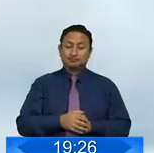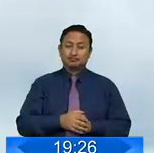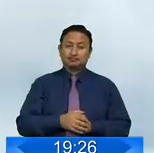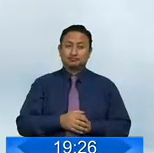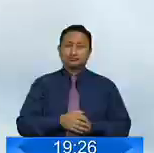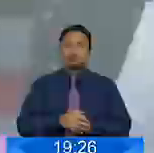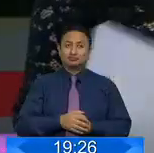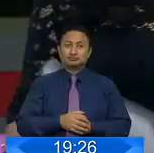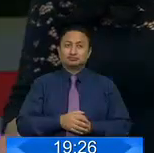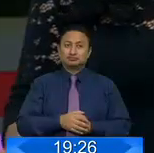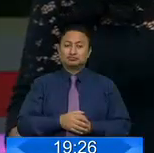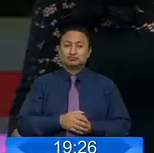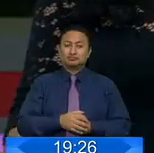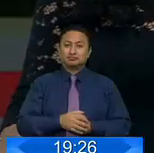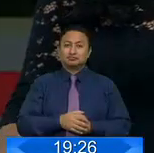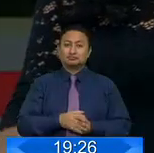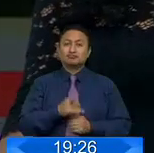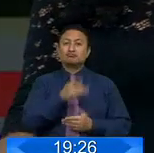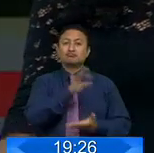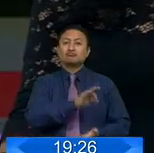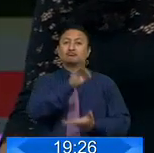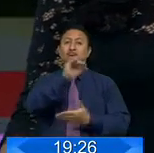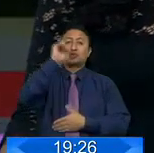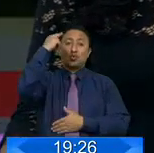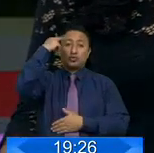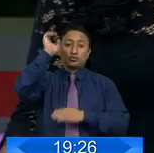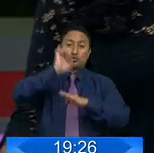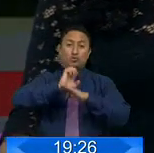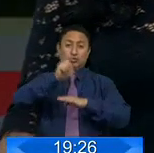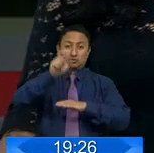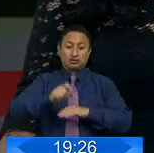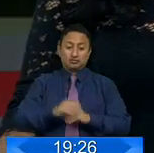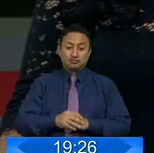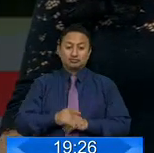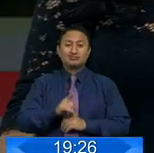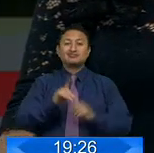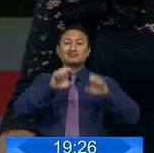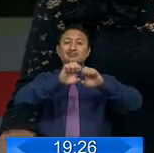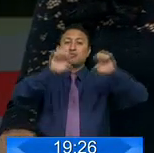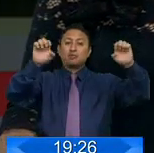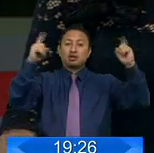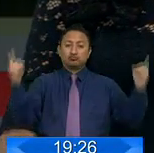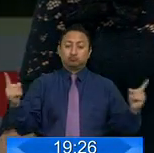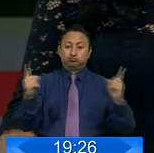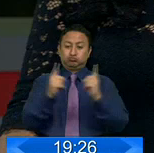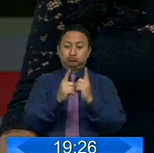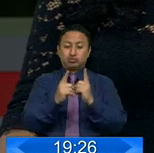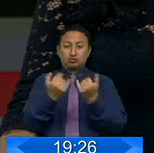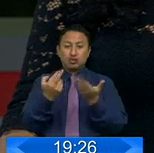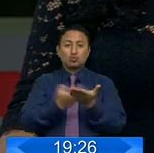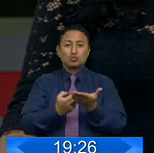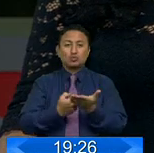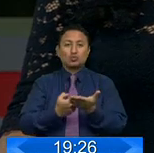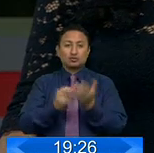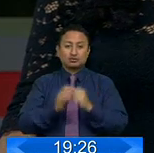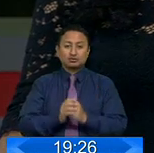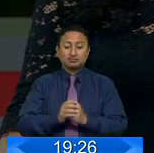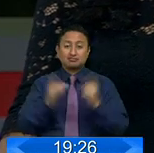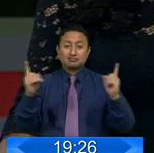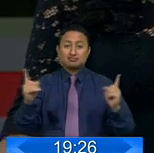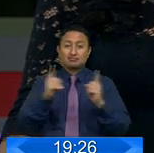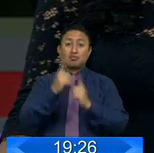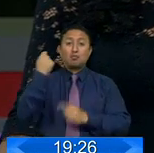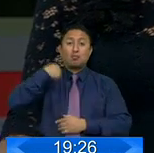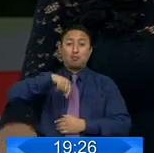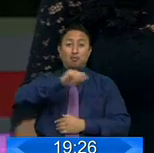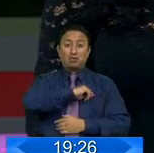Rojas. Representantes del gobierno ecuatoriano y del sector empresarial mantuvieron mesas de trabajo con sus homólogos españoles